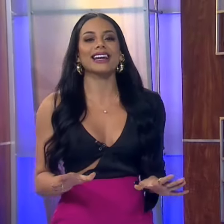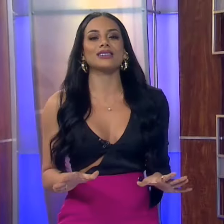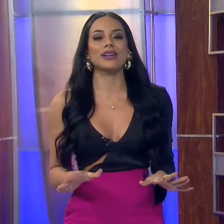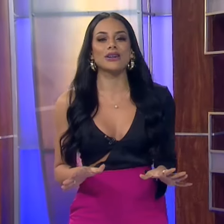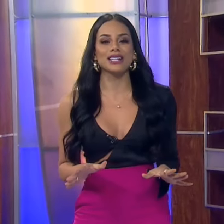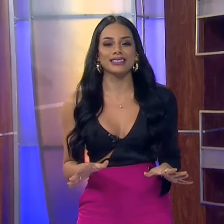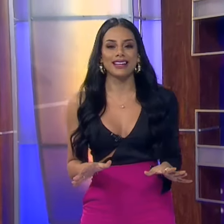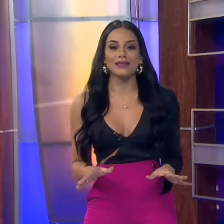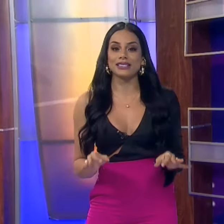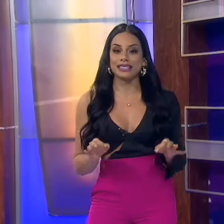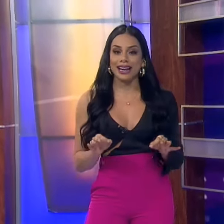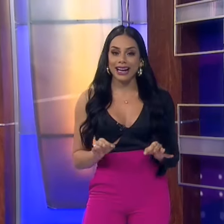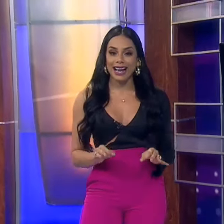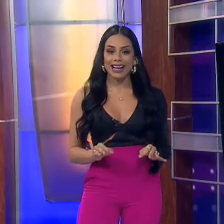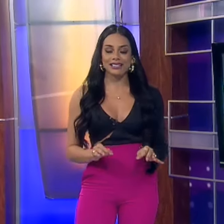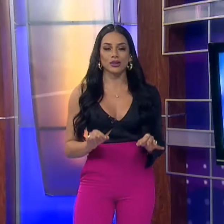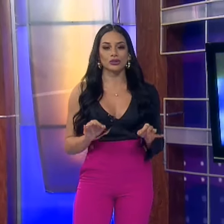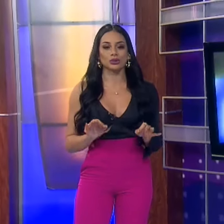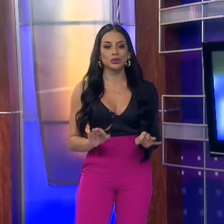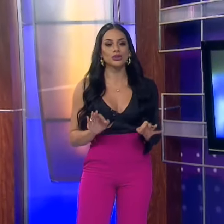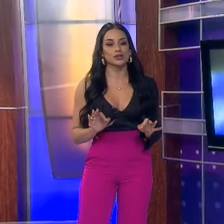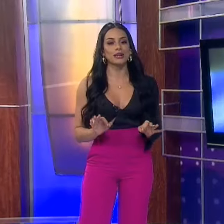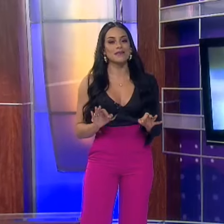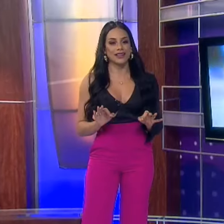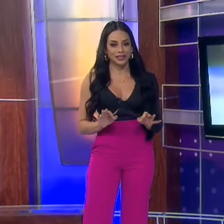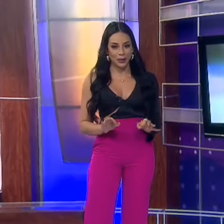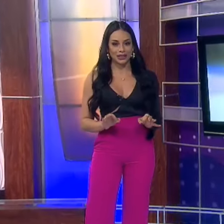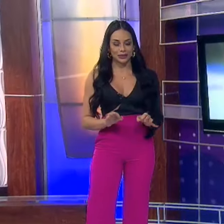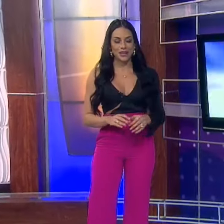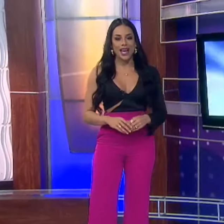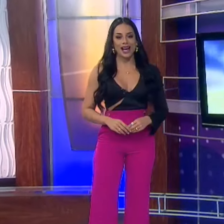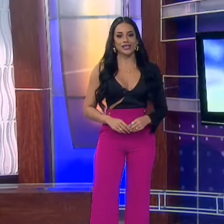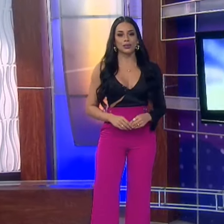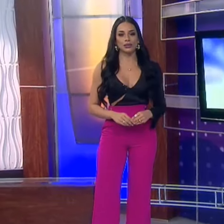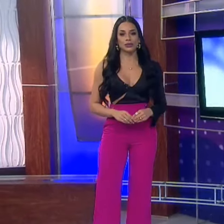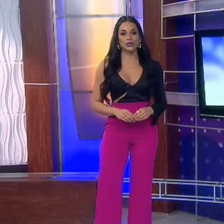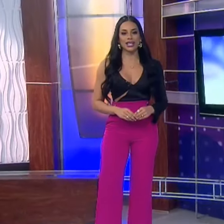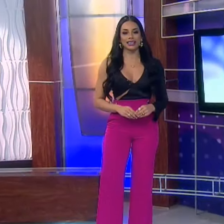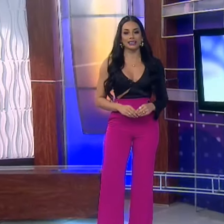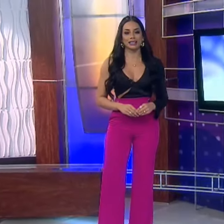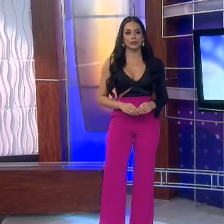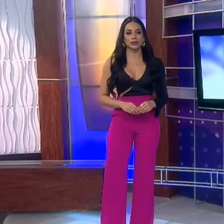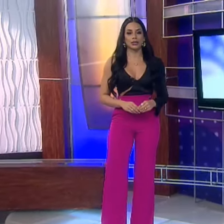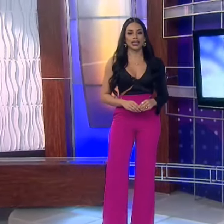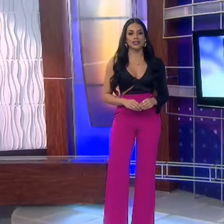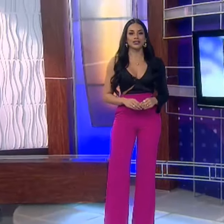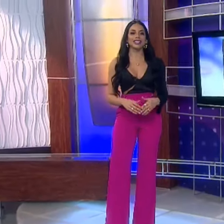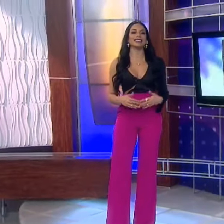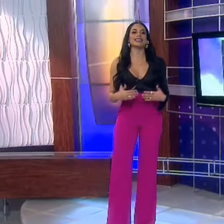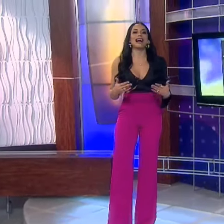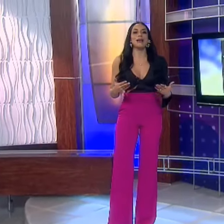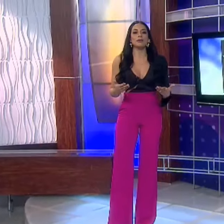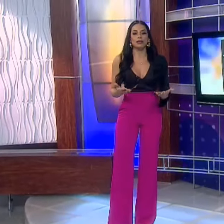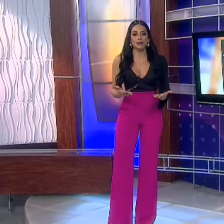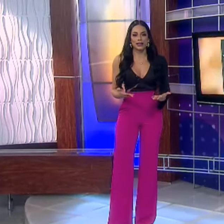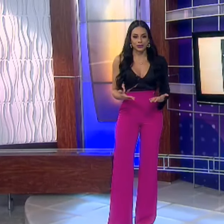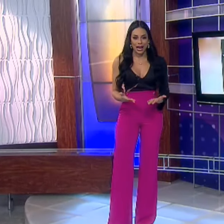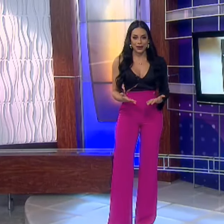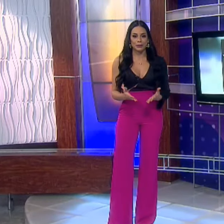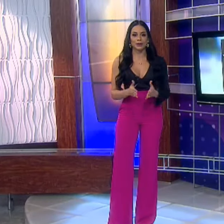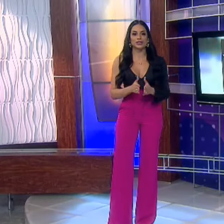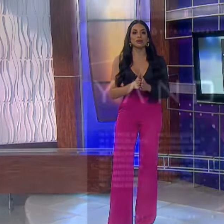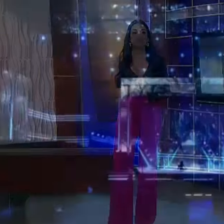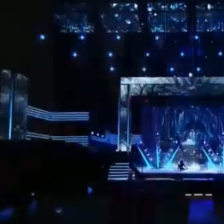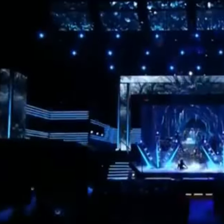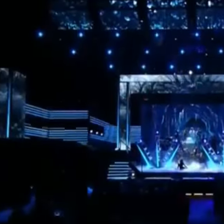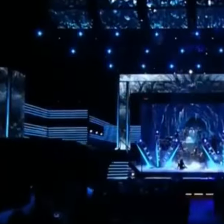que el reggaetonero Yandel visitará Caracas con su tour 2024. Así como lo escuchan, el cantante puertorriqueño deleitará al público